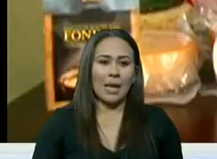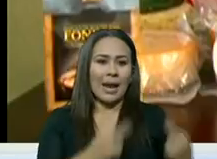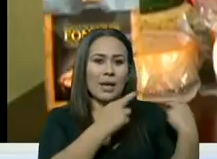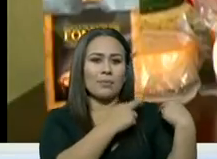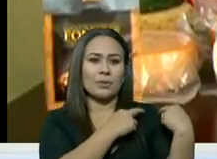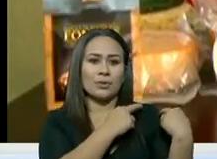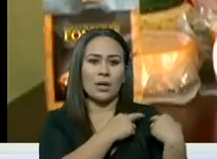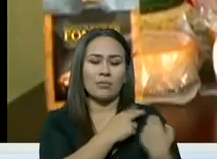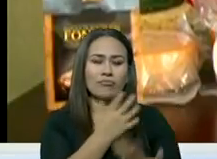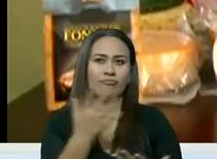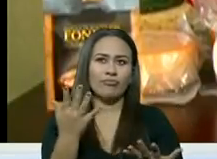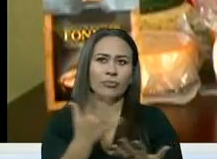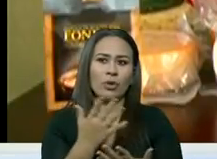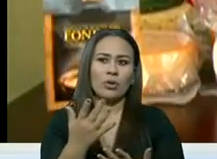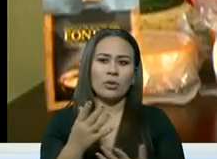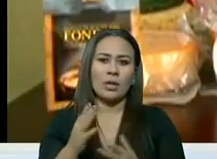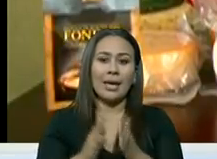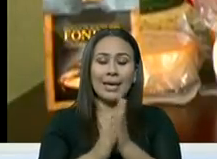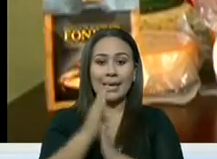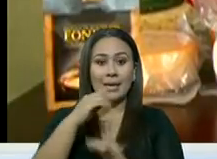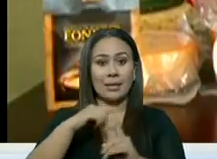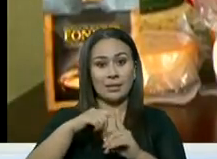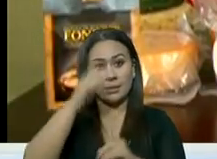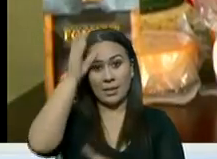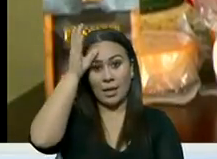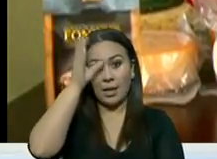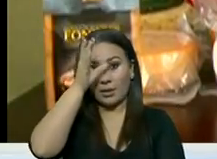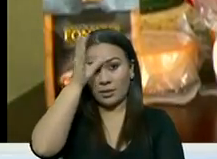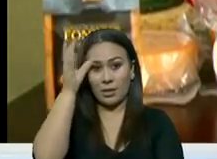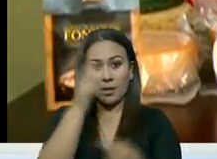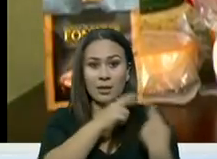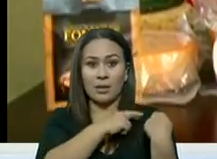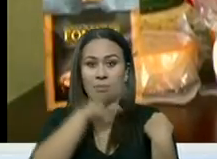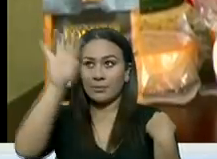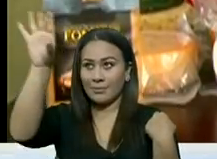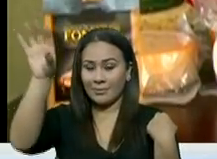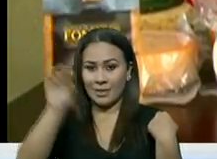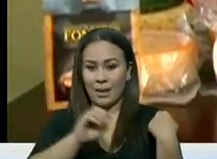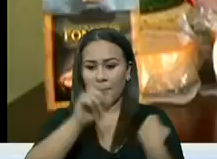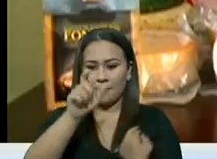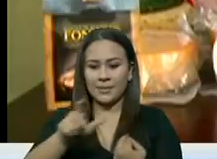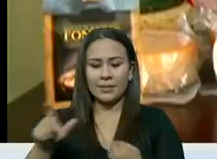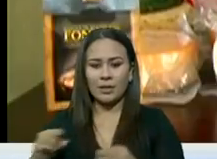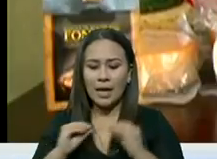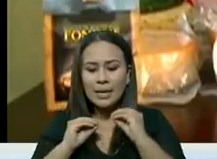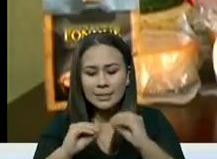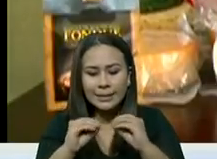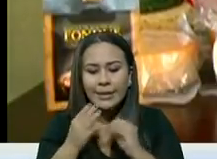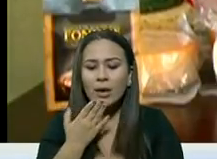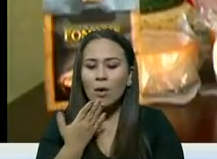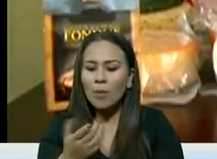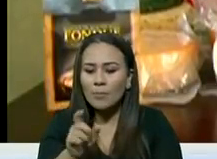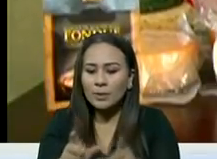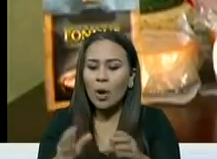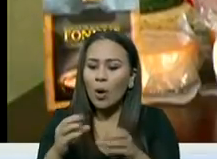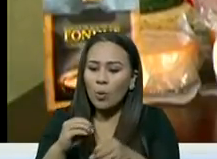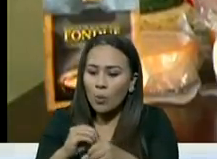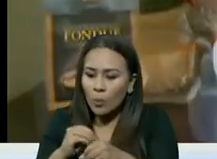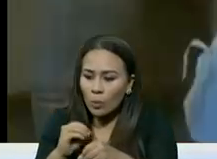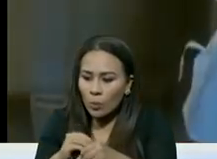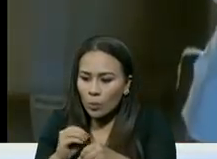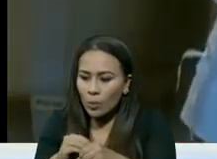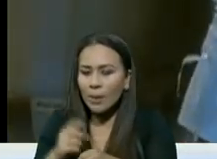misioneros salesianos traídos por la Iglesia Episcopal, fue que fueron creando la cooperativa de ahorro y